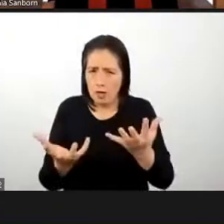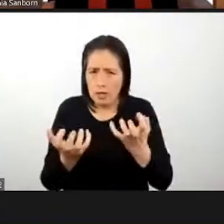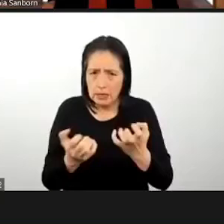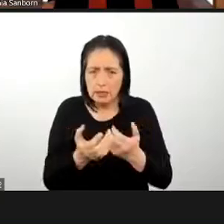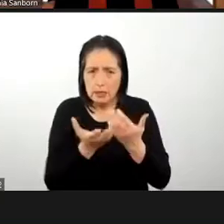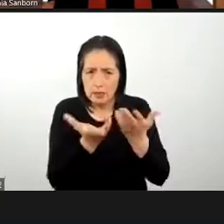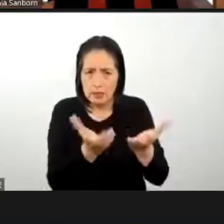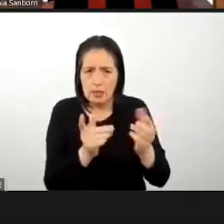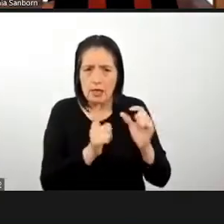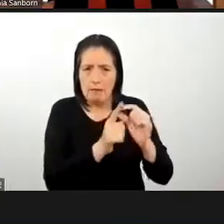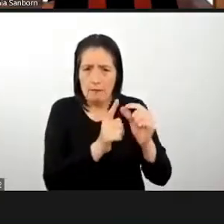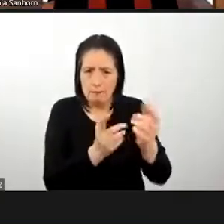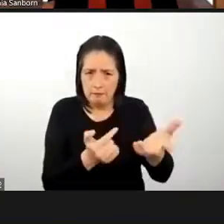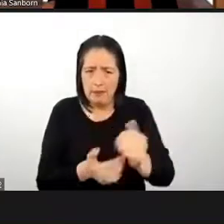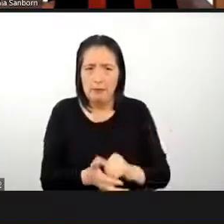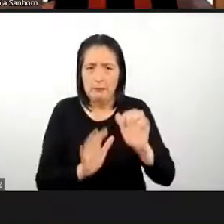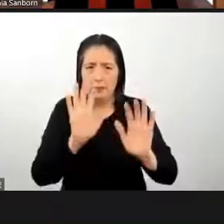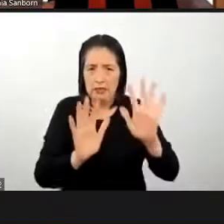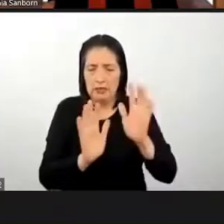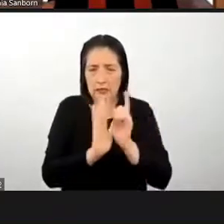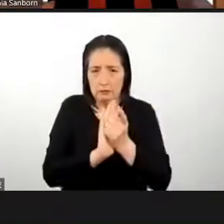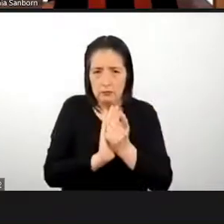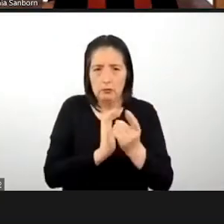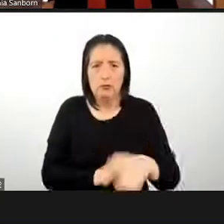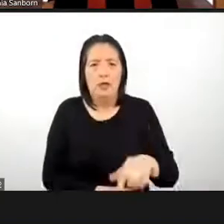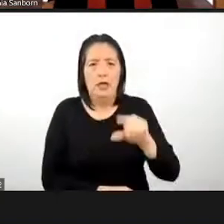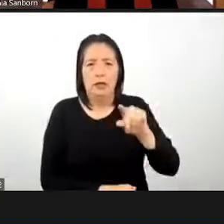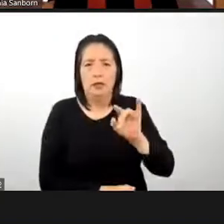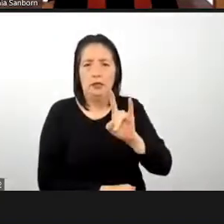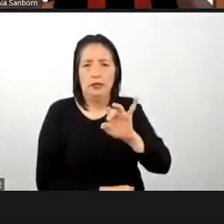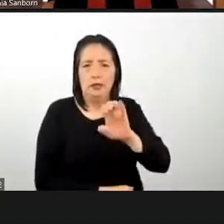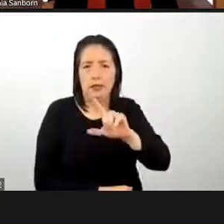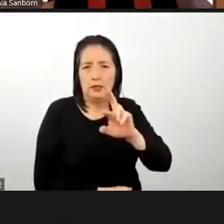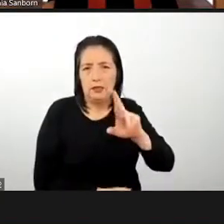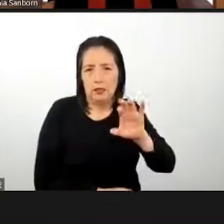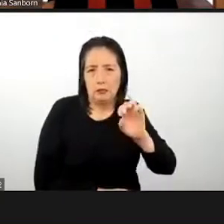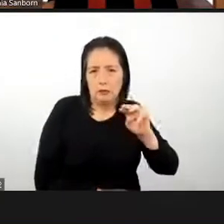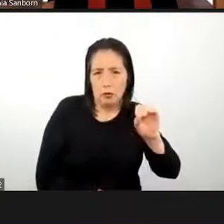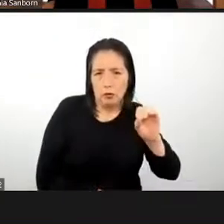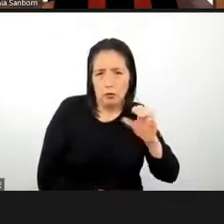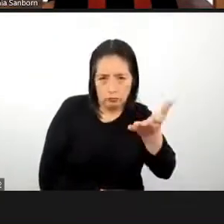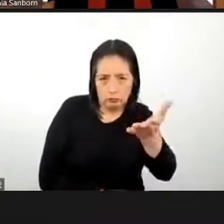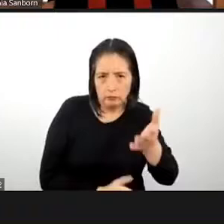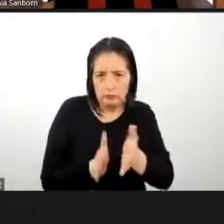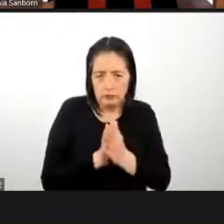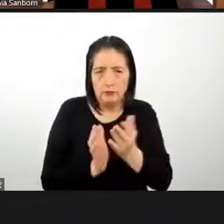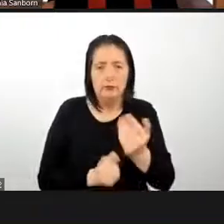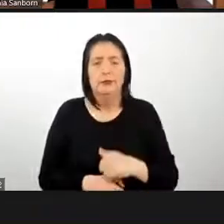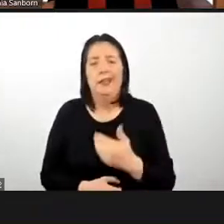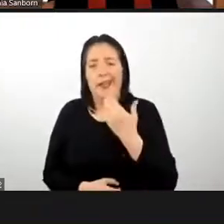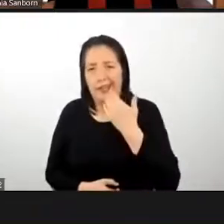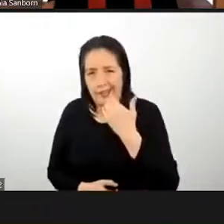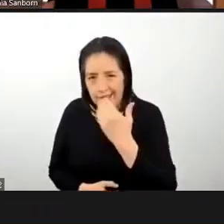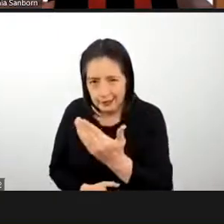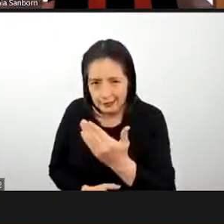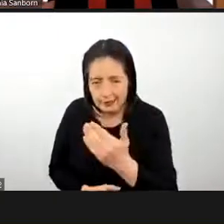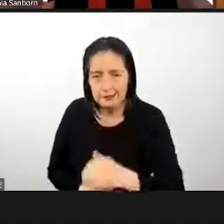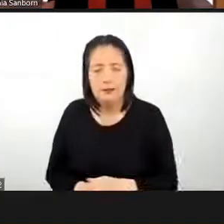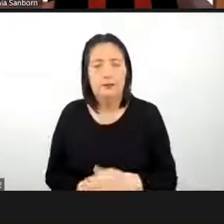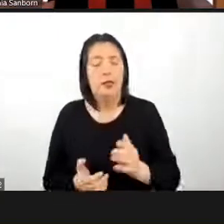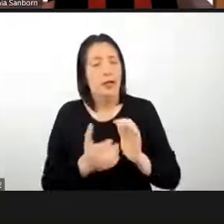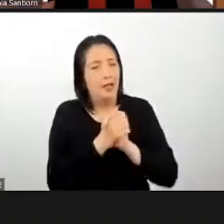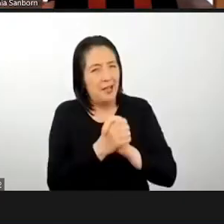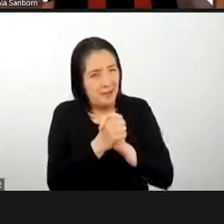el uso de la palabra por 15 minutos a Guillermo Escobar. Por favor, Guillermo. Muchas gracias, querido